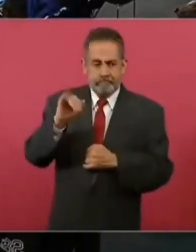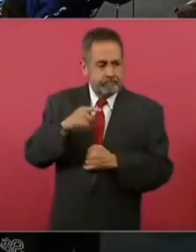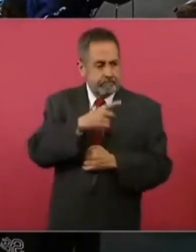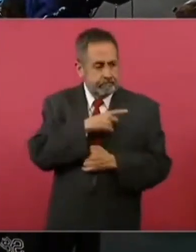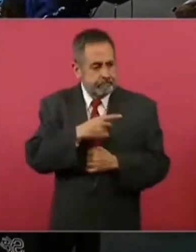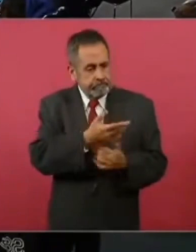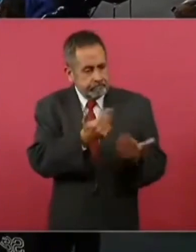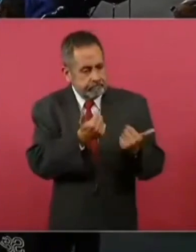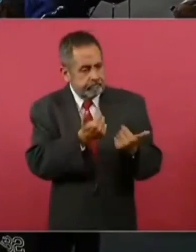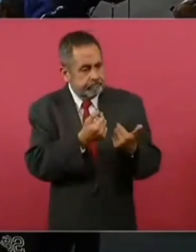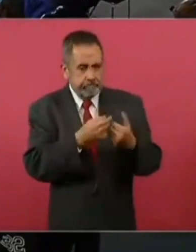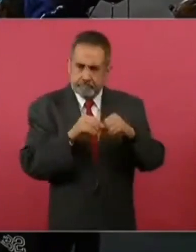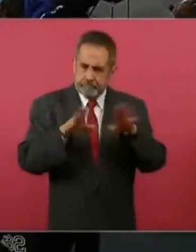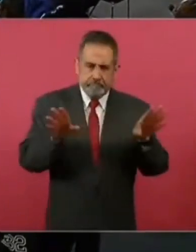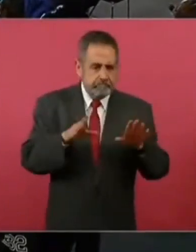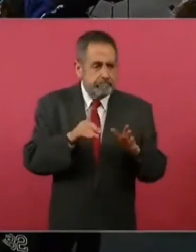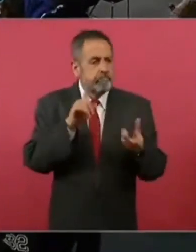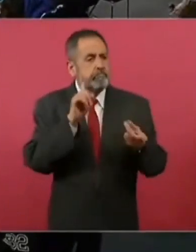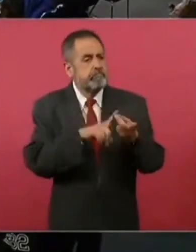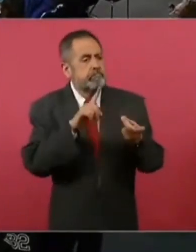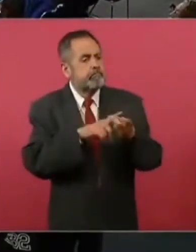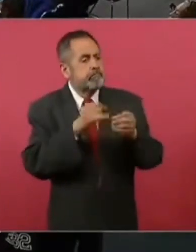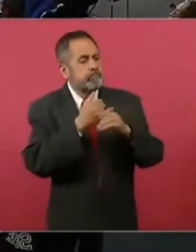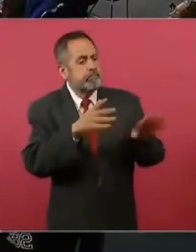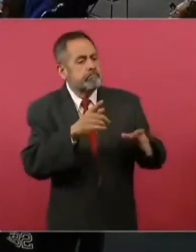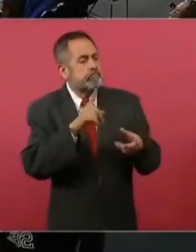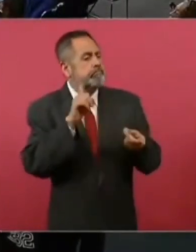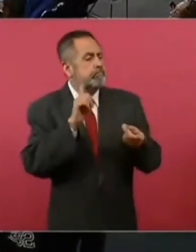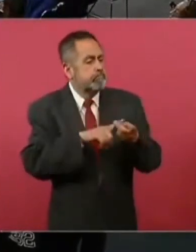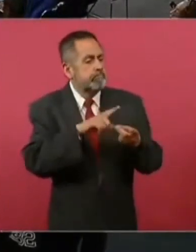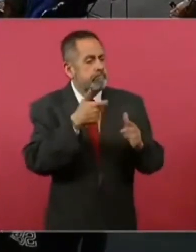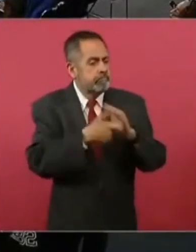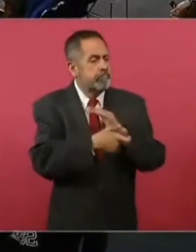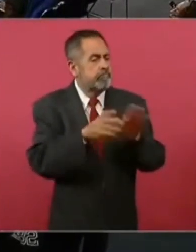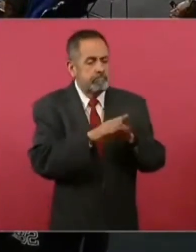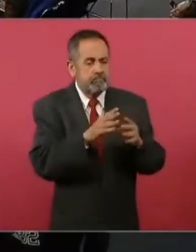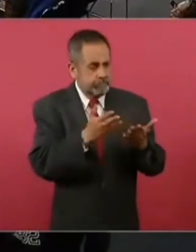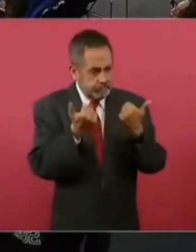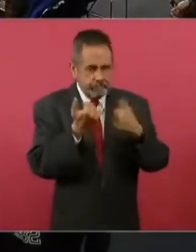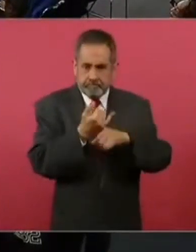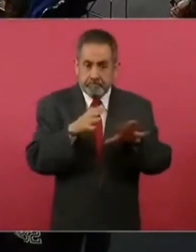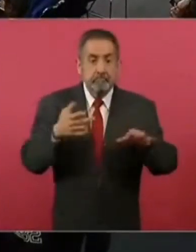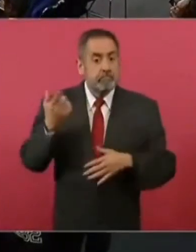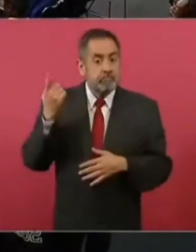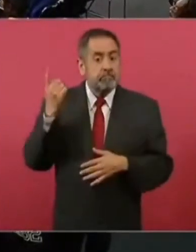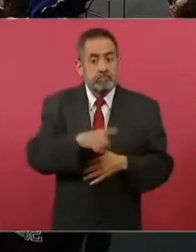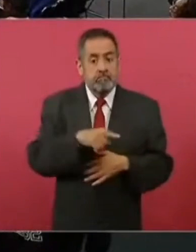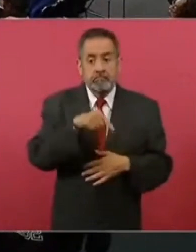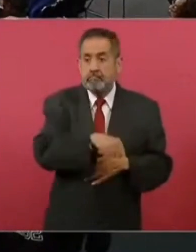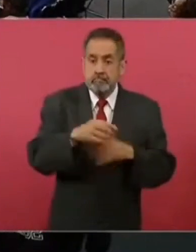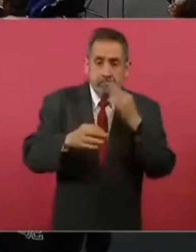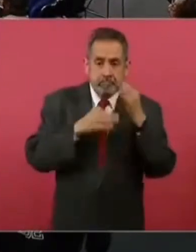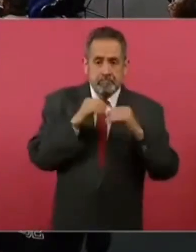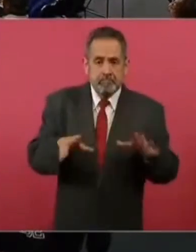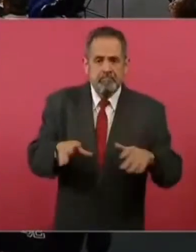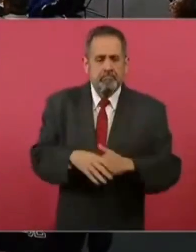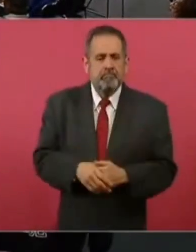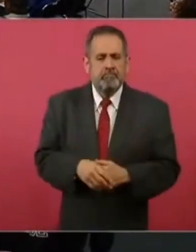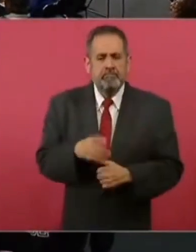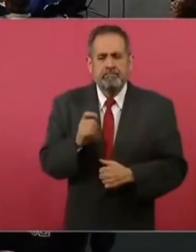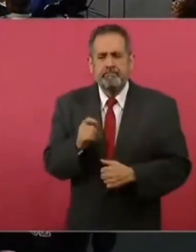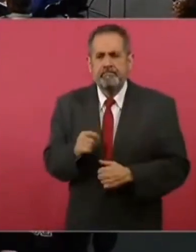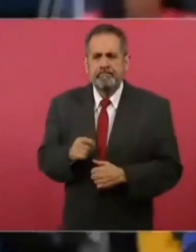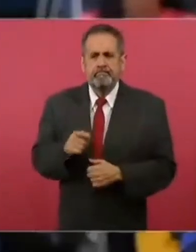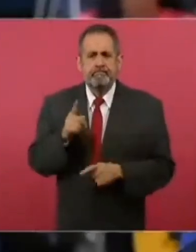revelara sus fuentes respecto de informaciones que también se reprodujeron aquí en la conferencia. Se